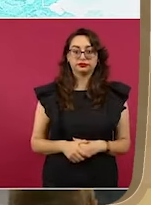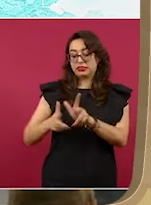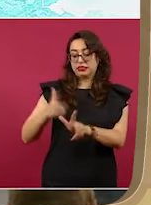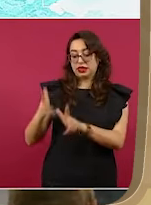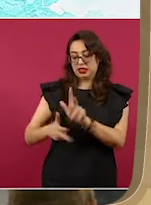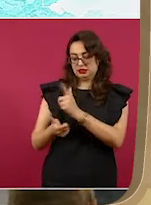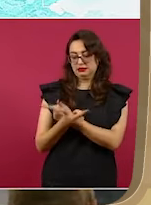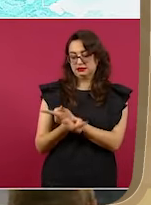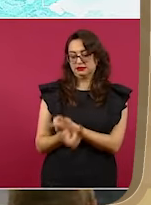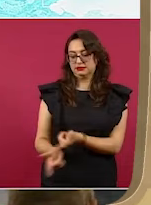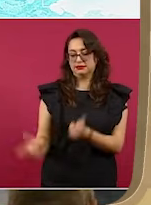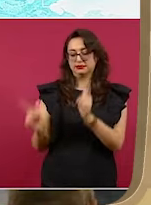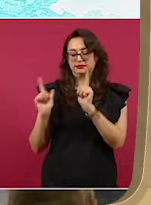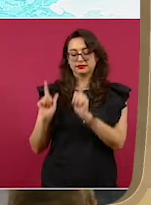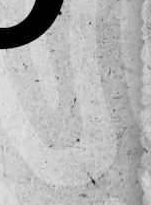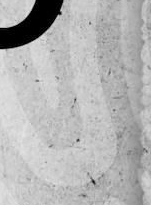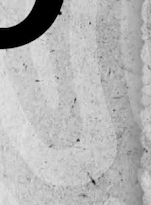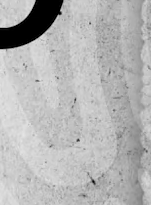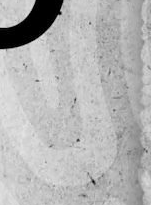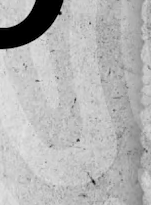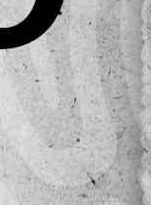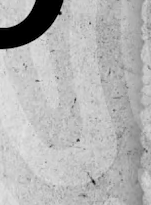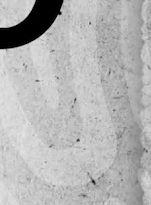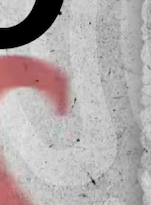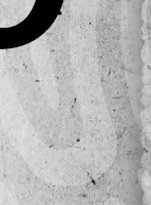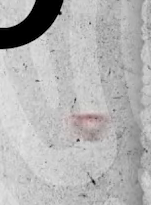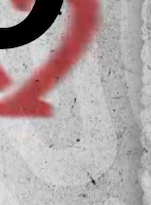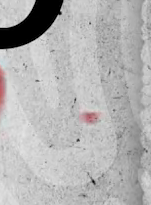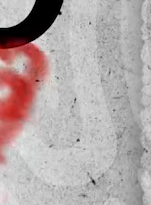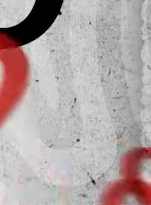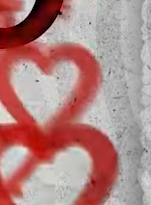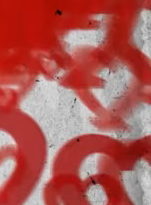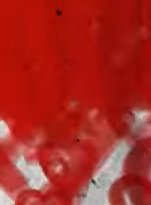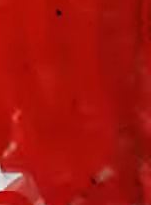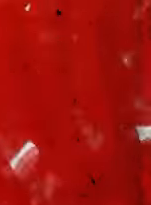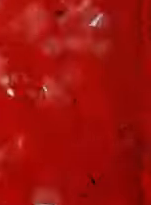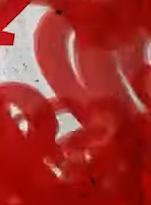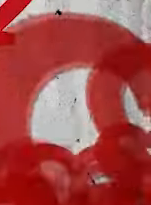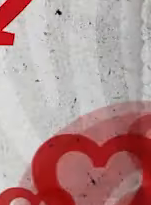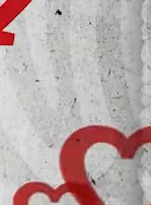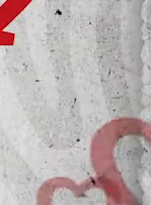todo. Estamos buscando con la nueva empresa que